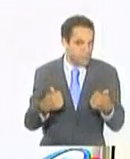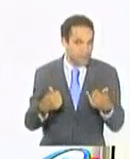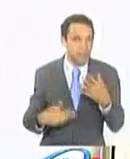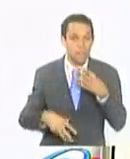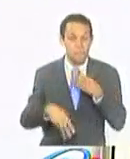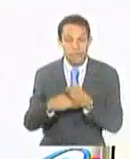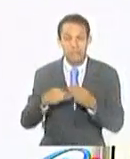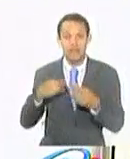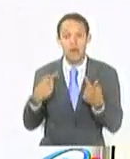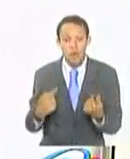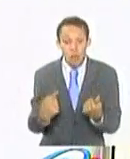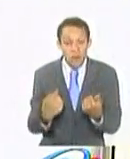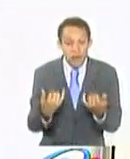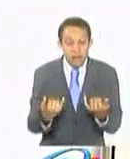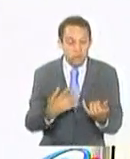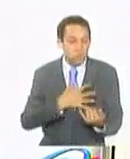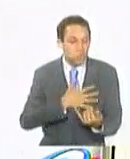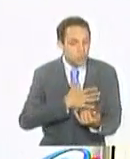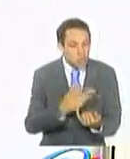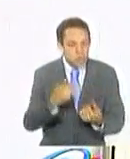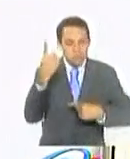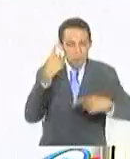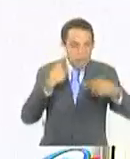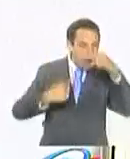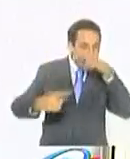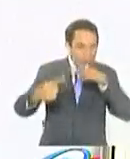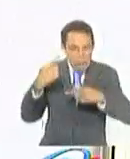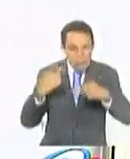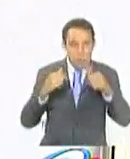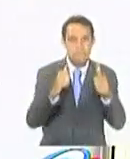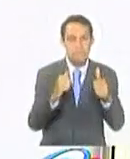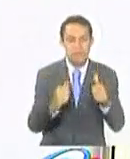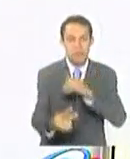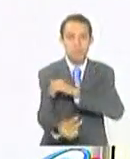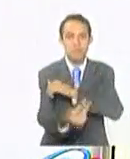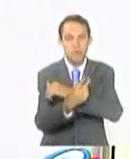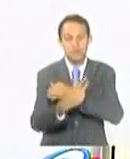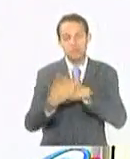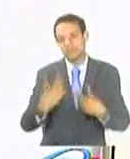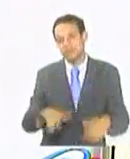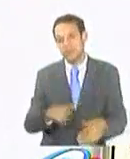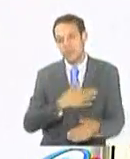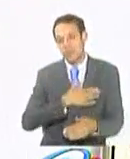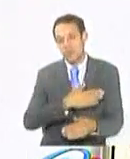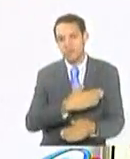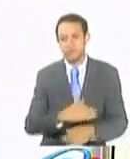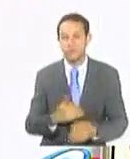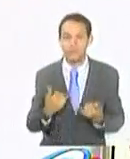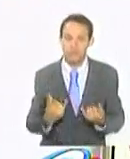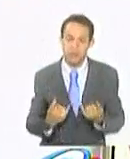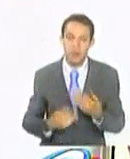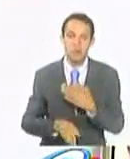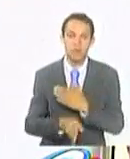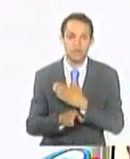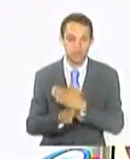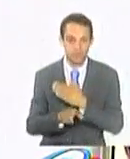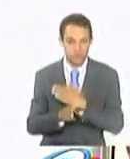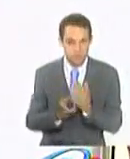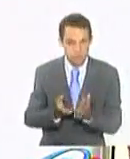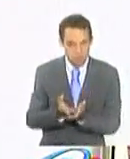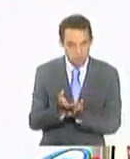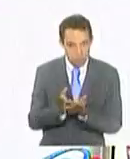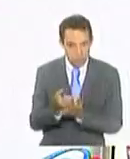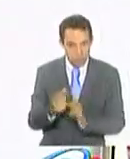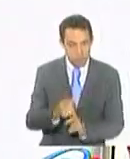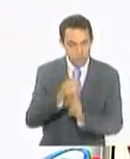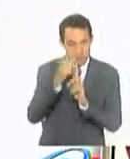compartir con ustedes todas estas experiencias maravillosas del Canal 21 años Bueno vamos a hacer nuestra píldora de optimismo unos mensajes y